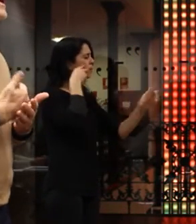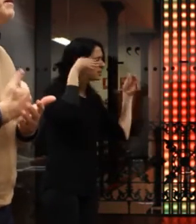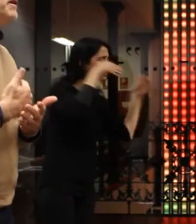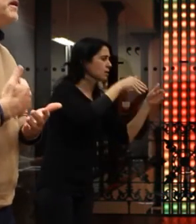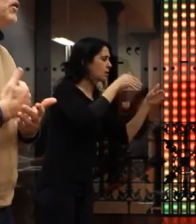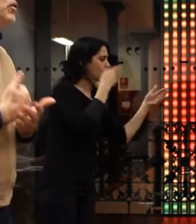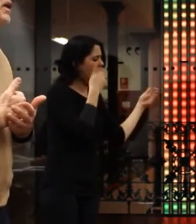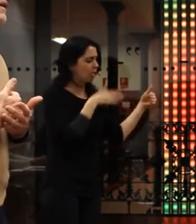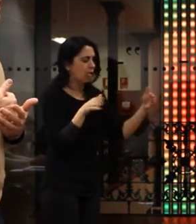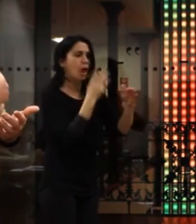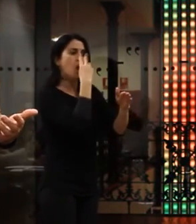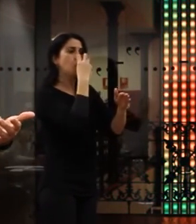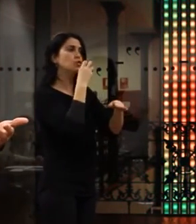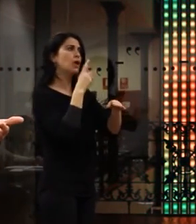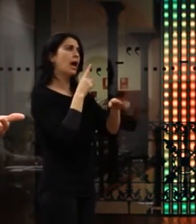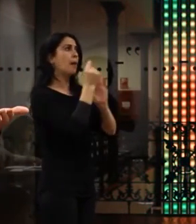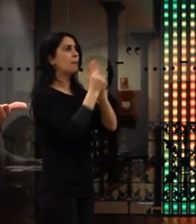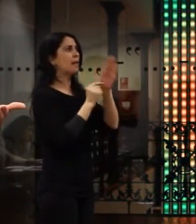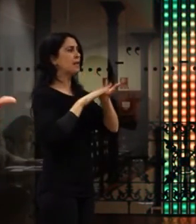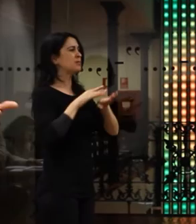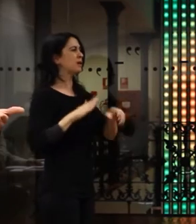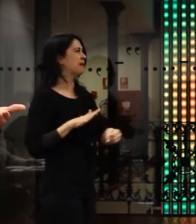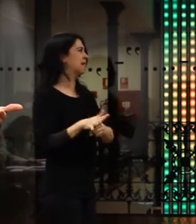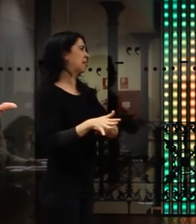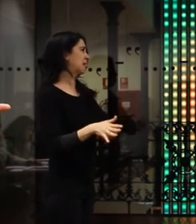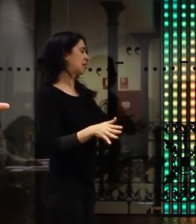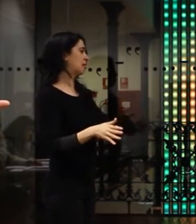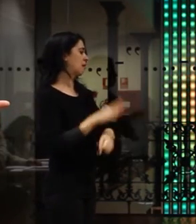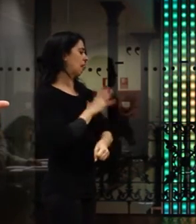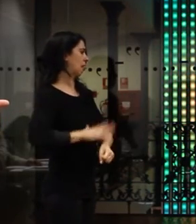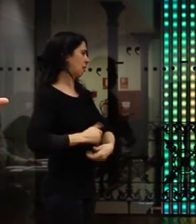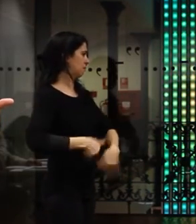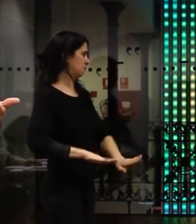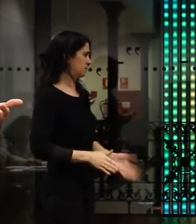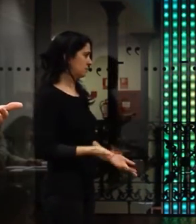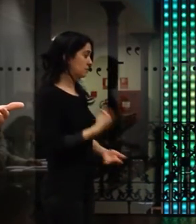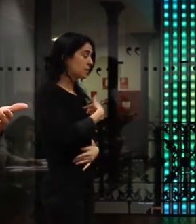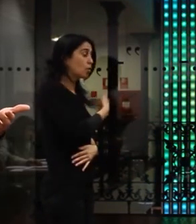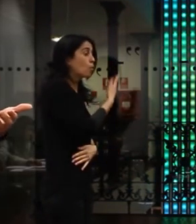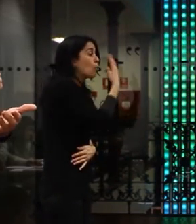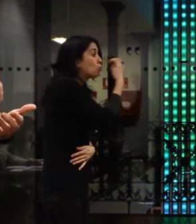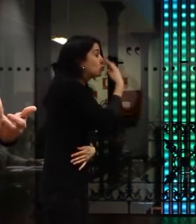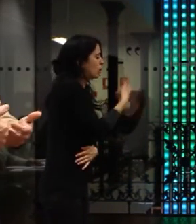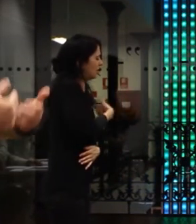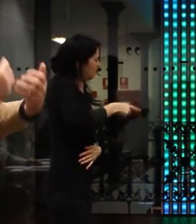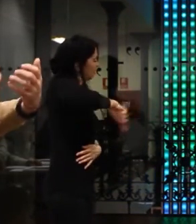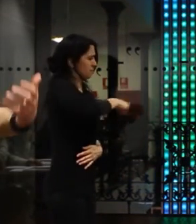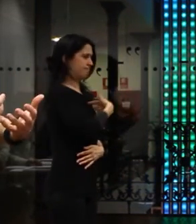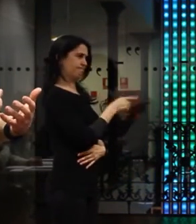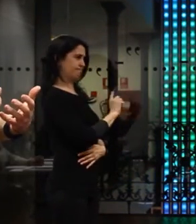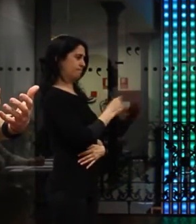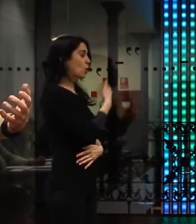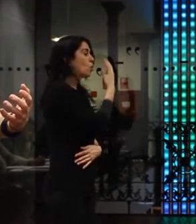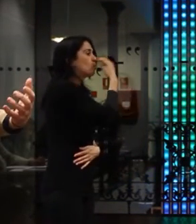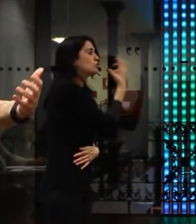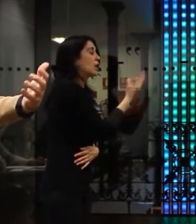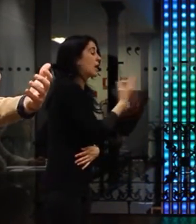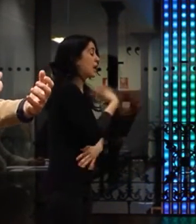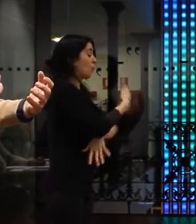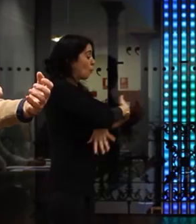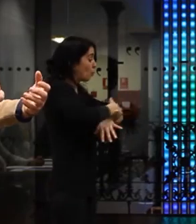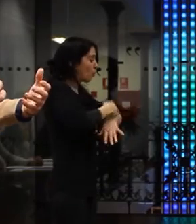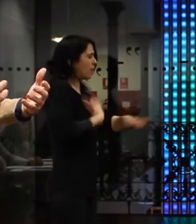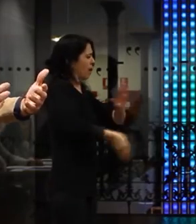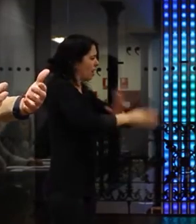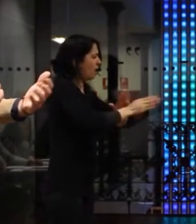estamos radicalmente en contra de cambiar un sistema que cronifica la desigualdad, que lo que hace es convertir la miseria